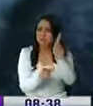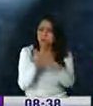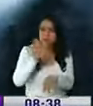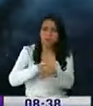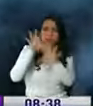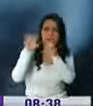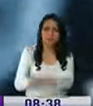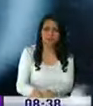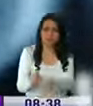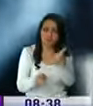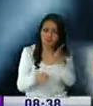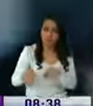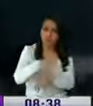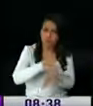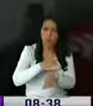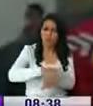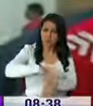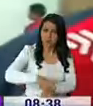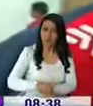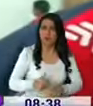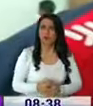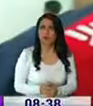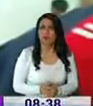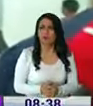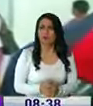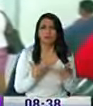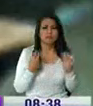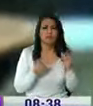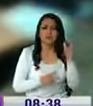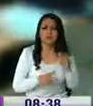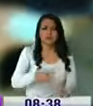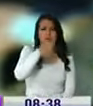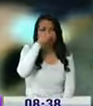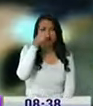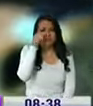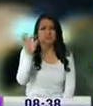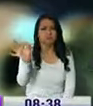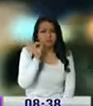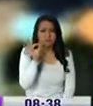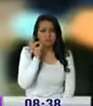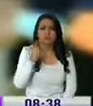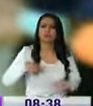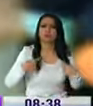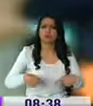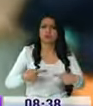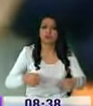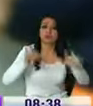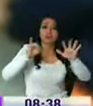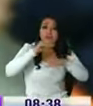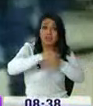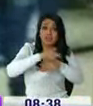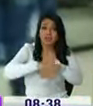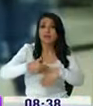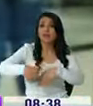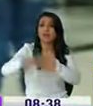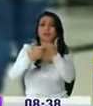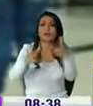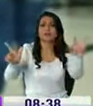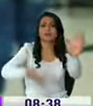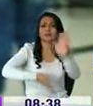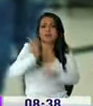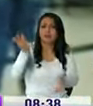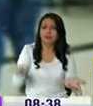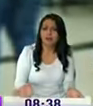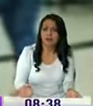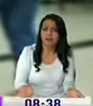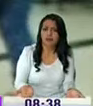de los presuntos autores. Por ahí pasan muchos drogadictos todos los días. Entonces, a las 6 de la tarde los sueltan y se van. Y tú tienes